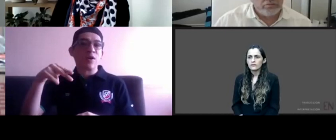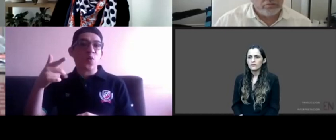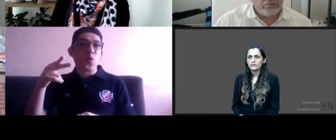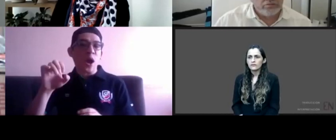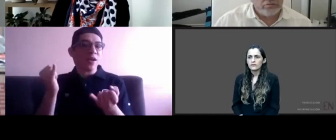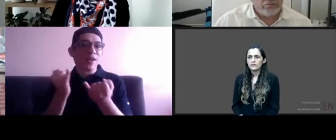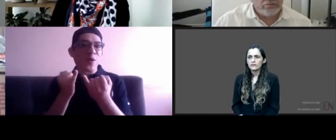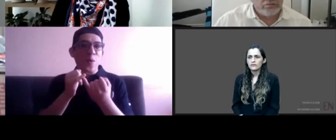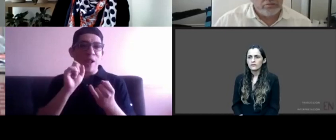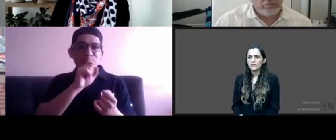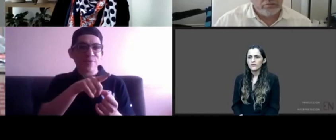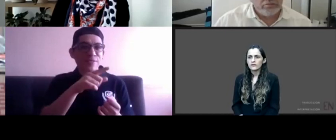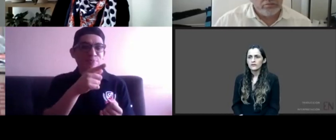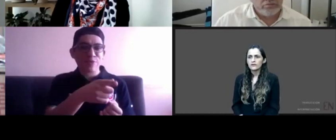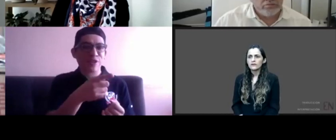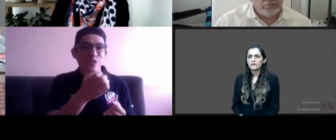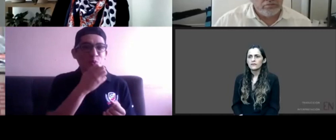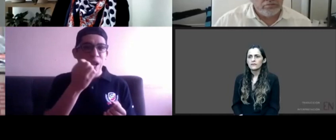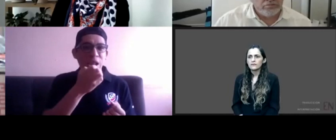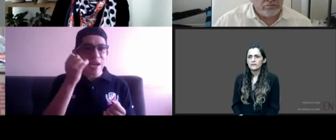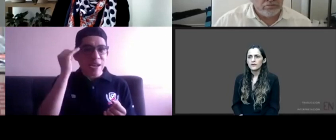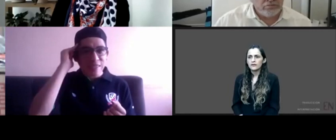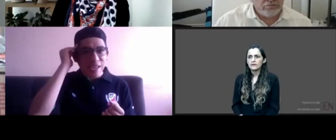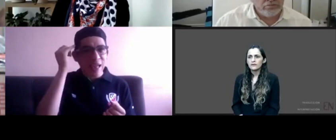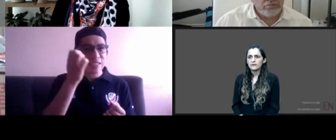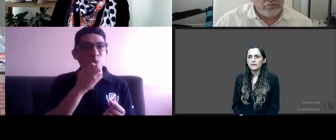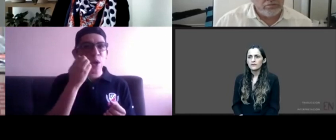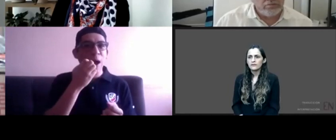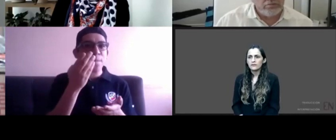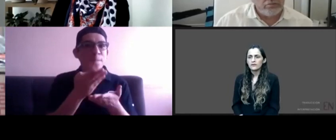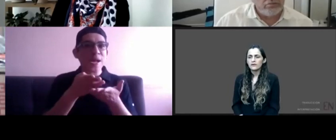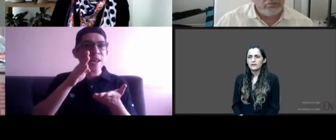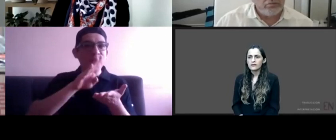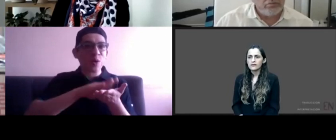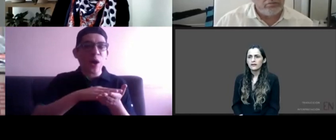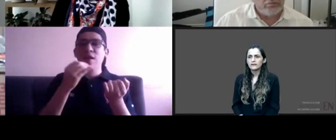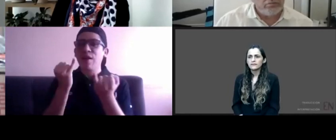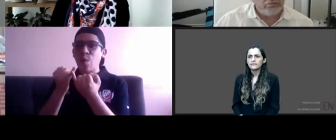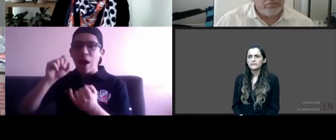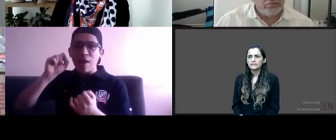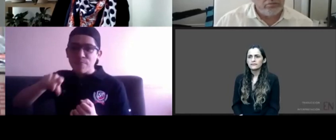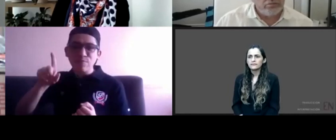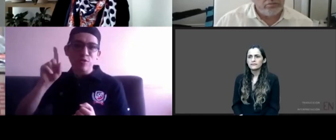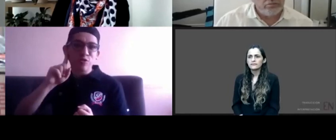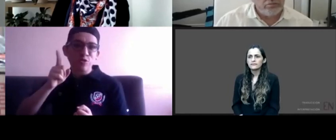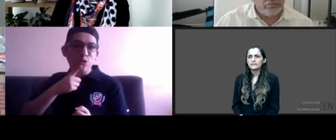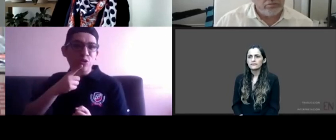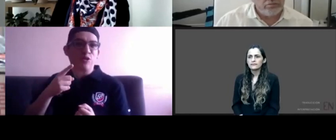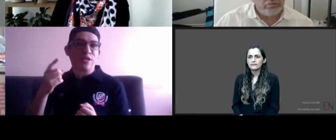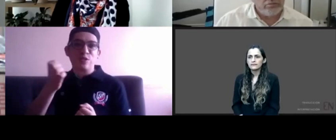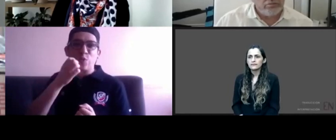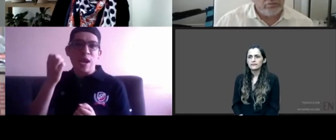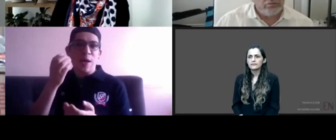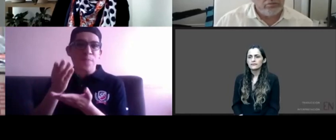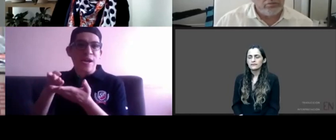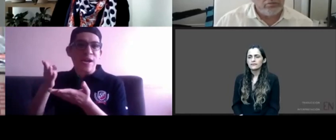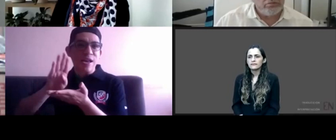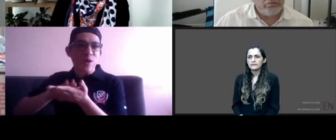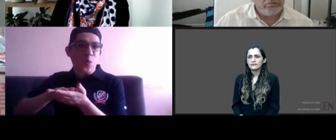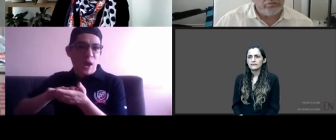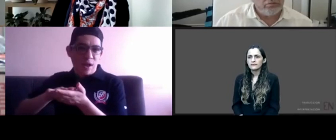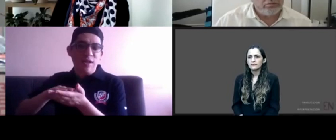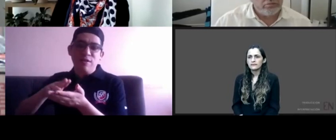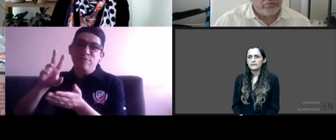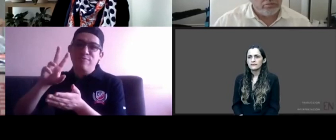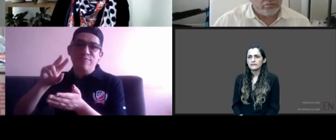existiera una escuela bilingüe, así como hay escuelas indígenas bilingües, que existiera